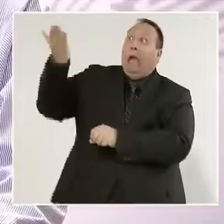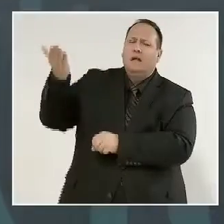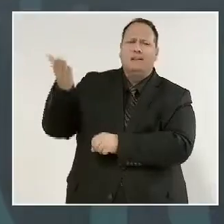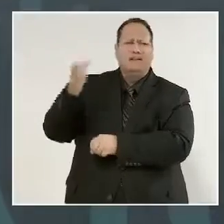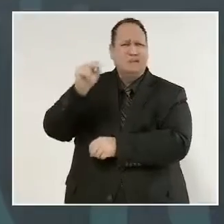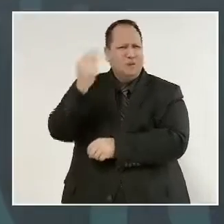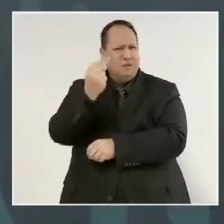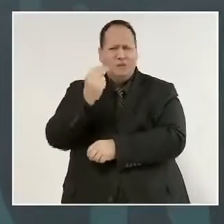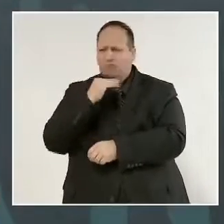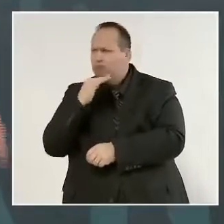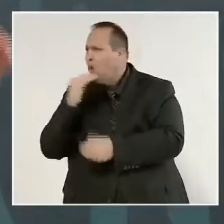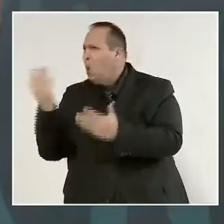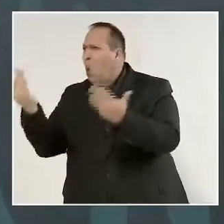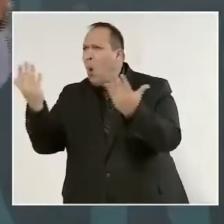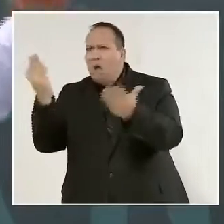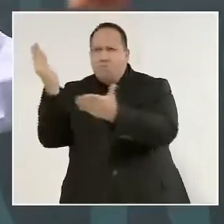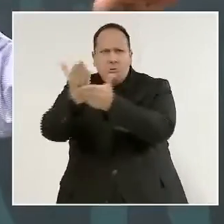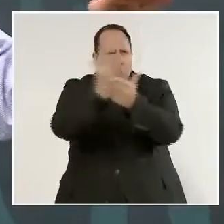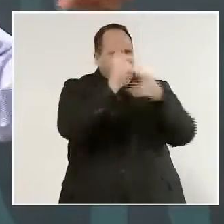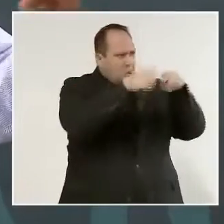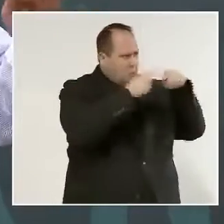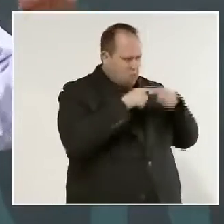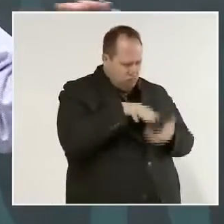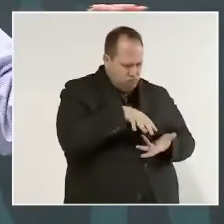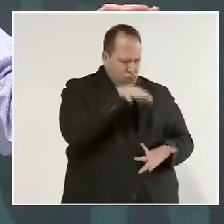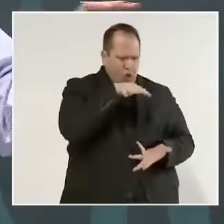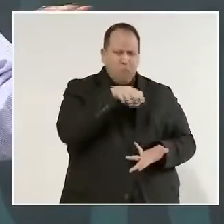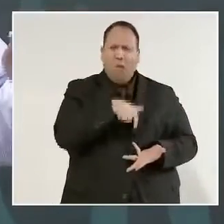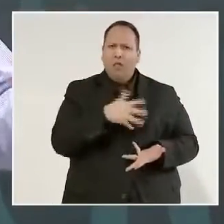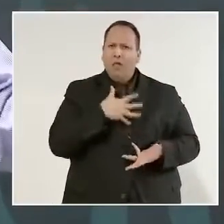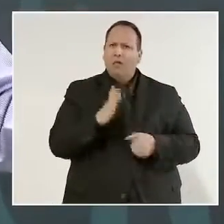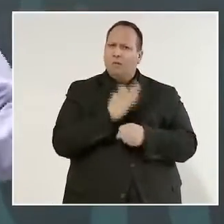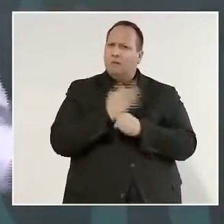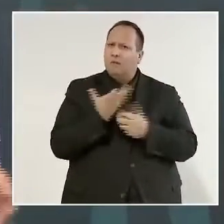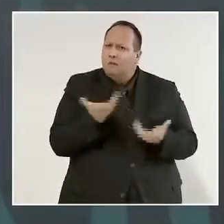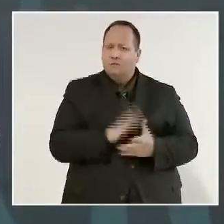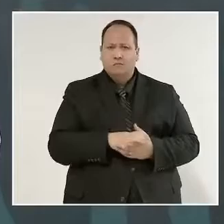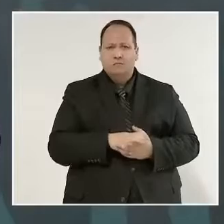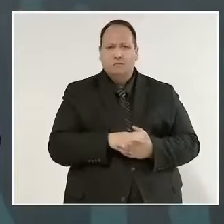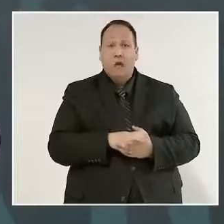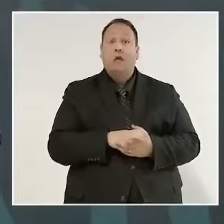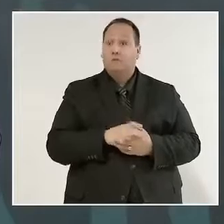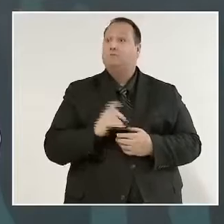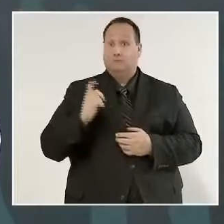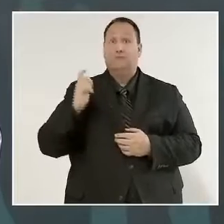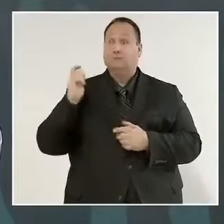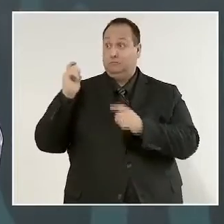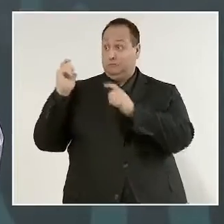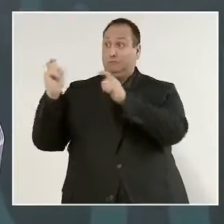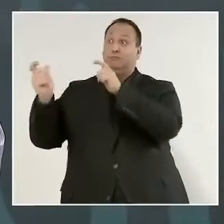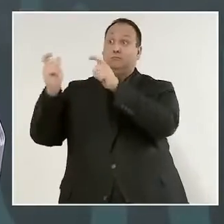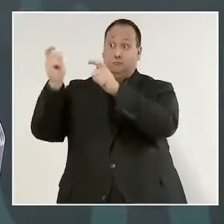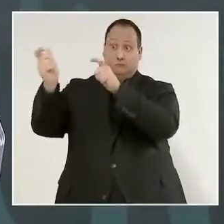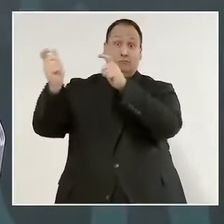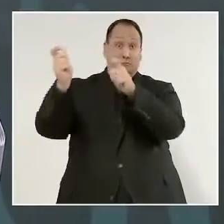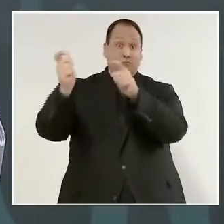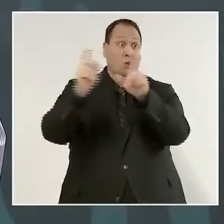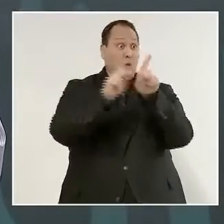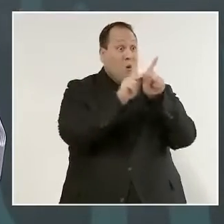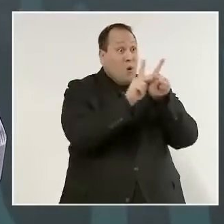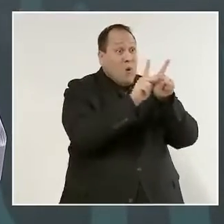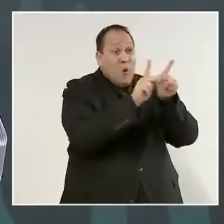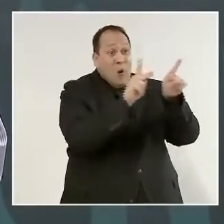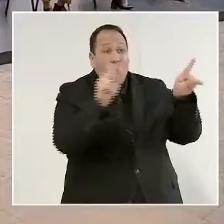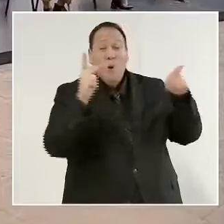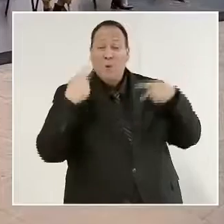no hay corrupción, se tiene presupuesto. Y le llega el presupuesto a todo